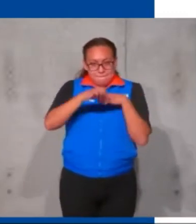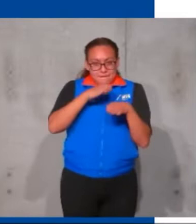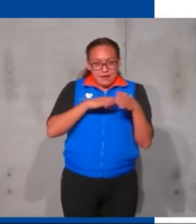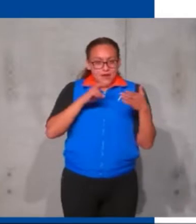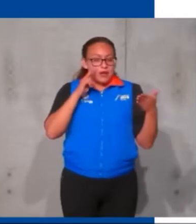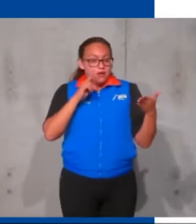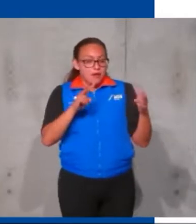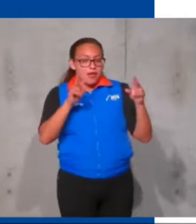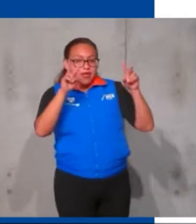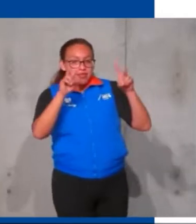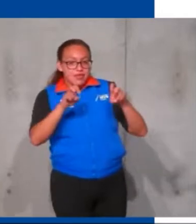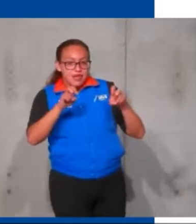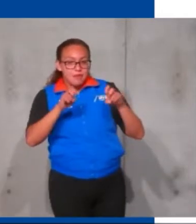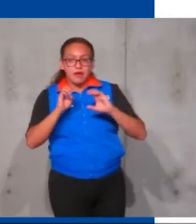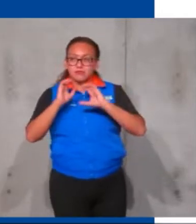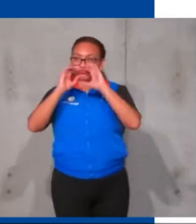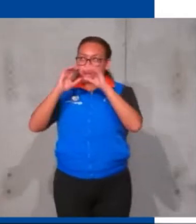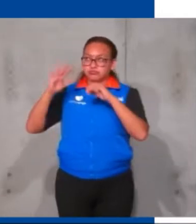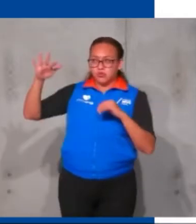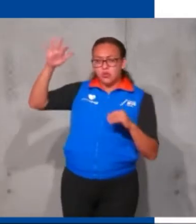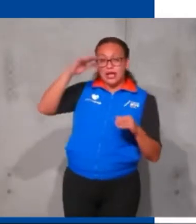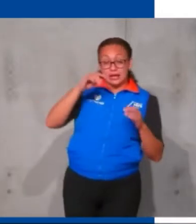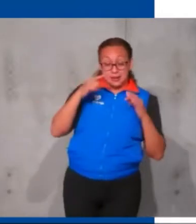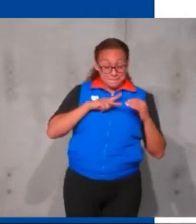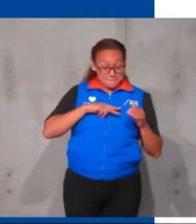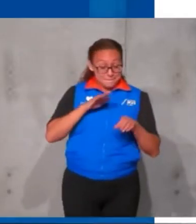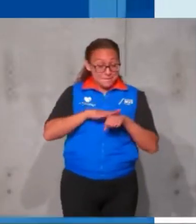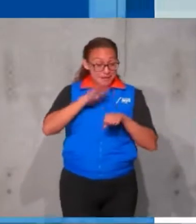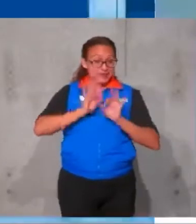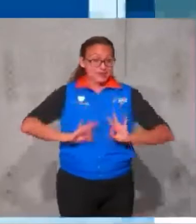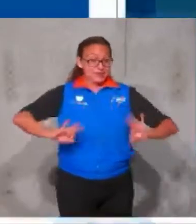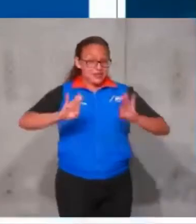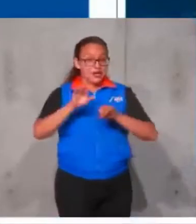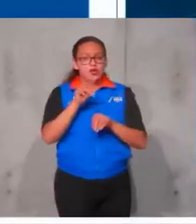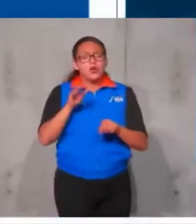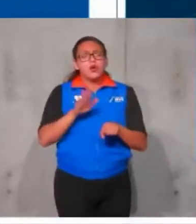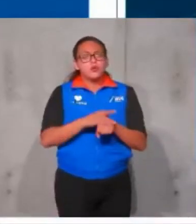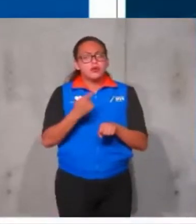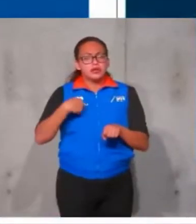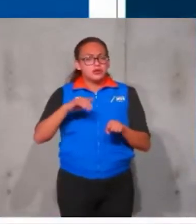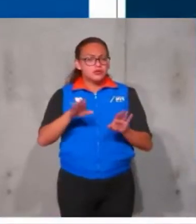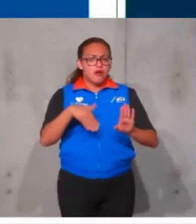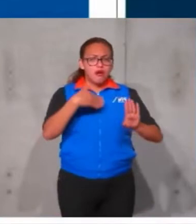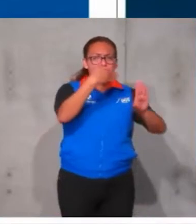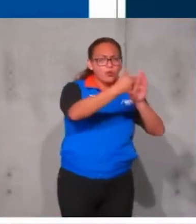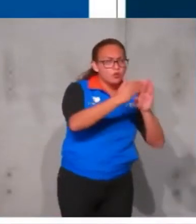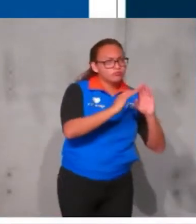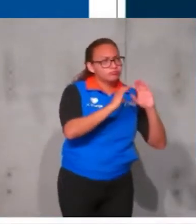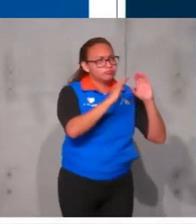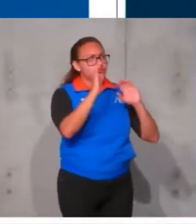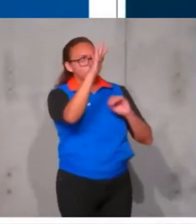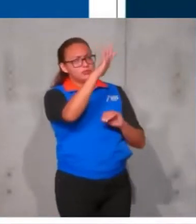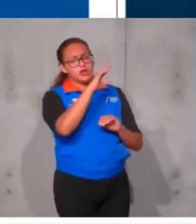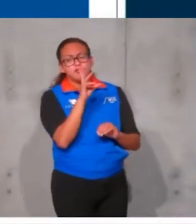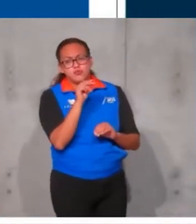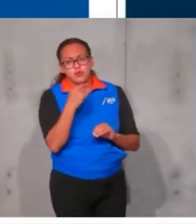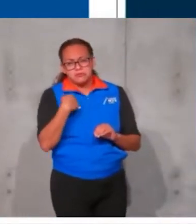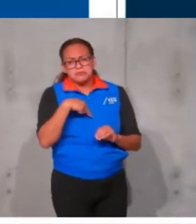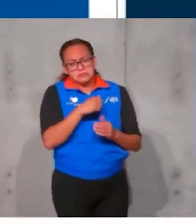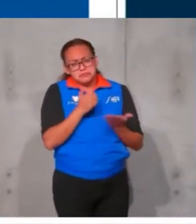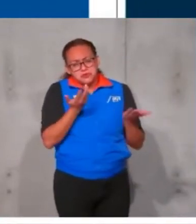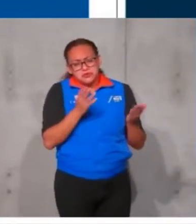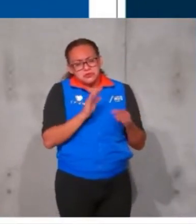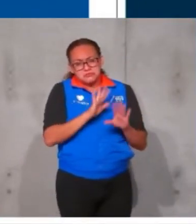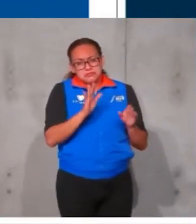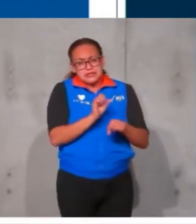estoy, la parte de biodiversidad no es un tema relevante porque nosotros no tenemos una incidencia directa en